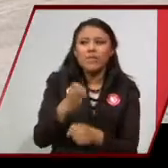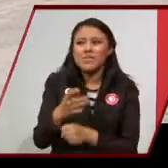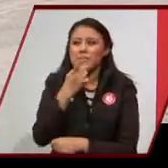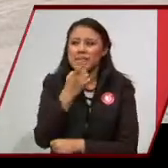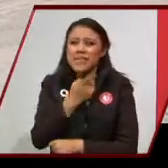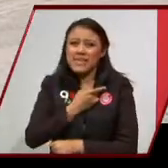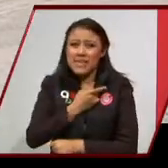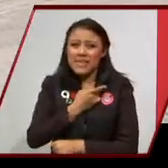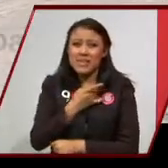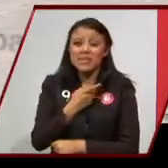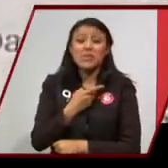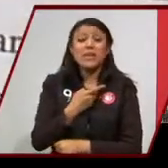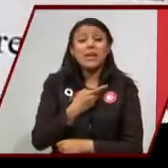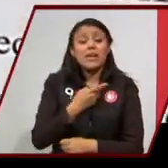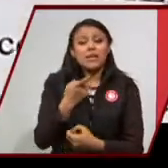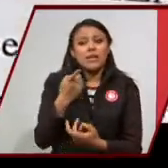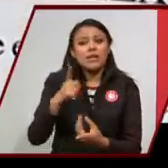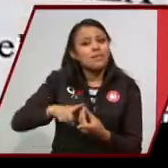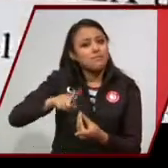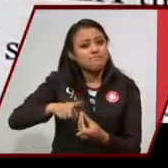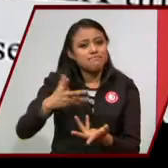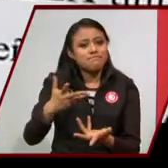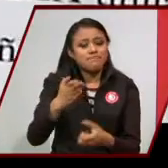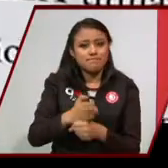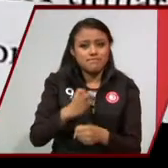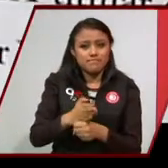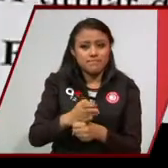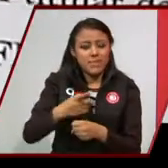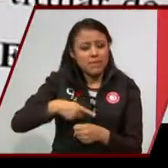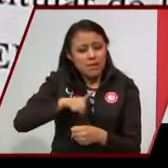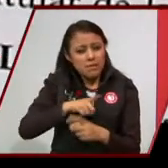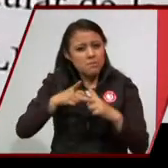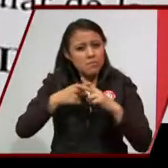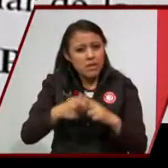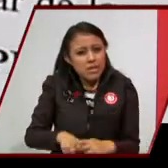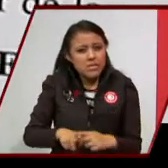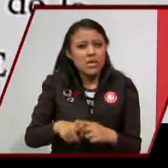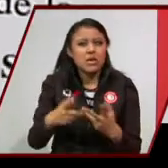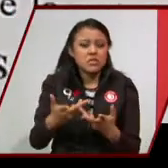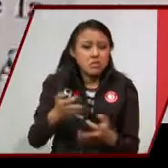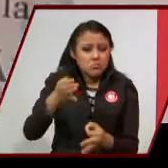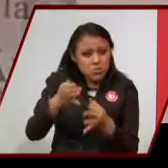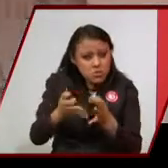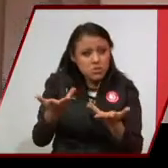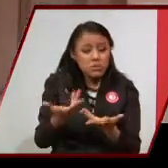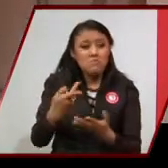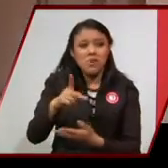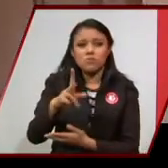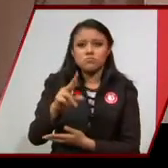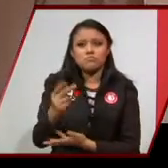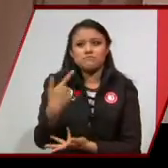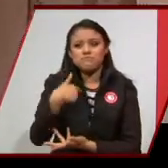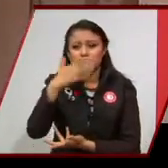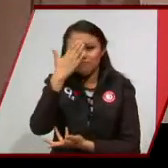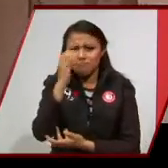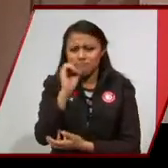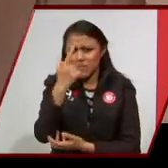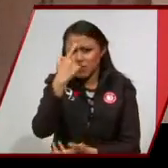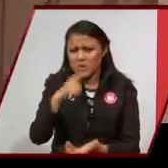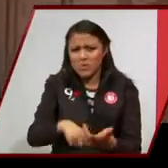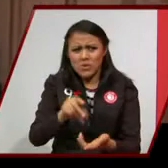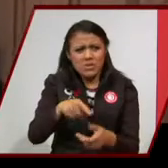dijeron que iban a proceder, pues. Pero yo me doy cuenta de que están